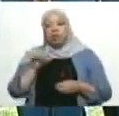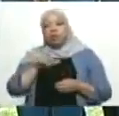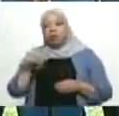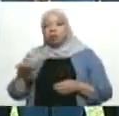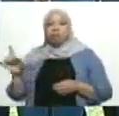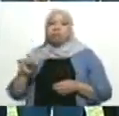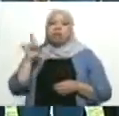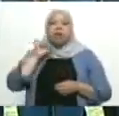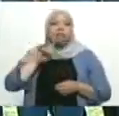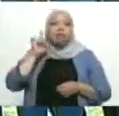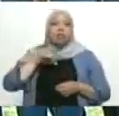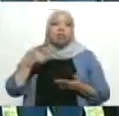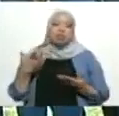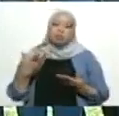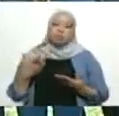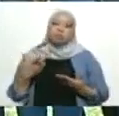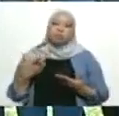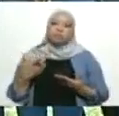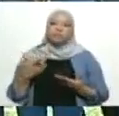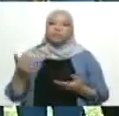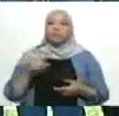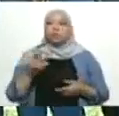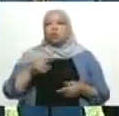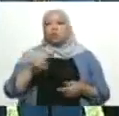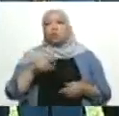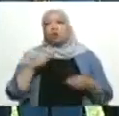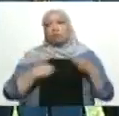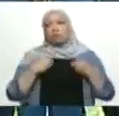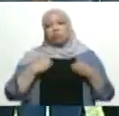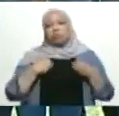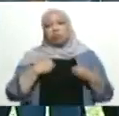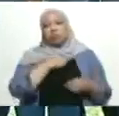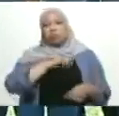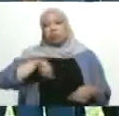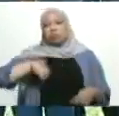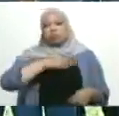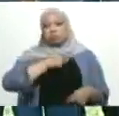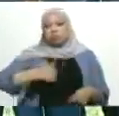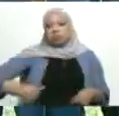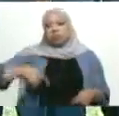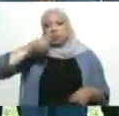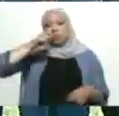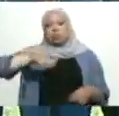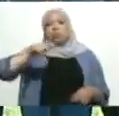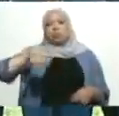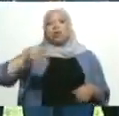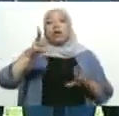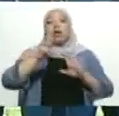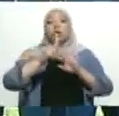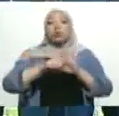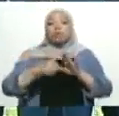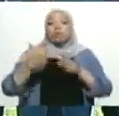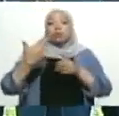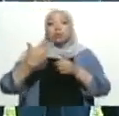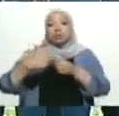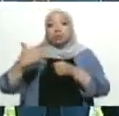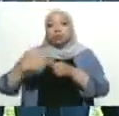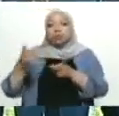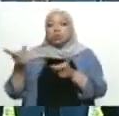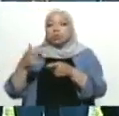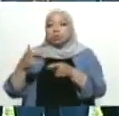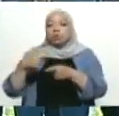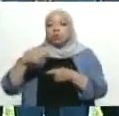es mentira. Ellos no están preocupados por los venezolanos, ellos están preocupados por las riquezas que tienen los venezolanos, que tiene